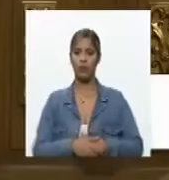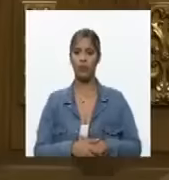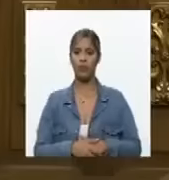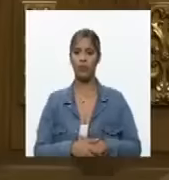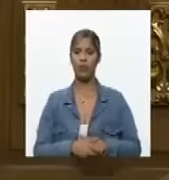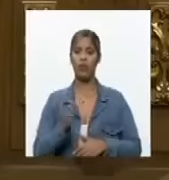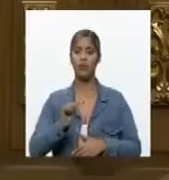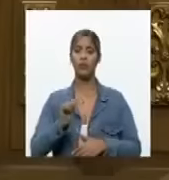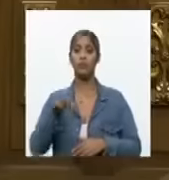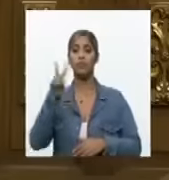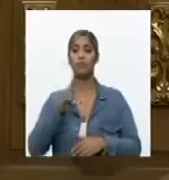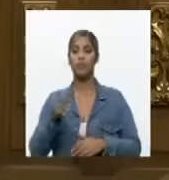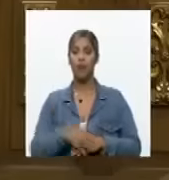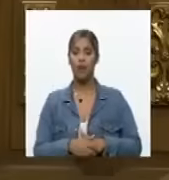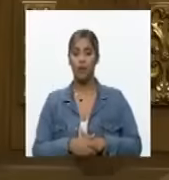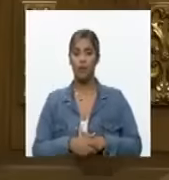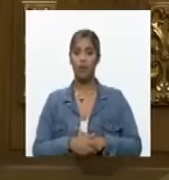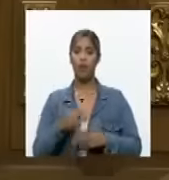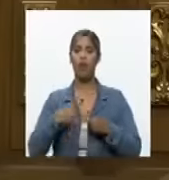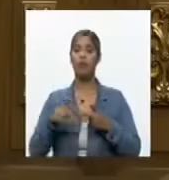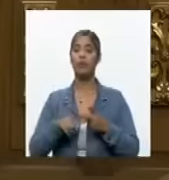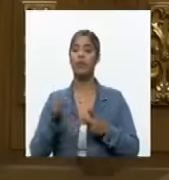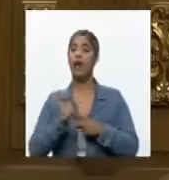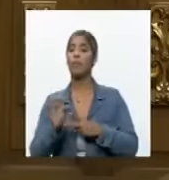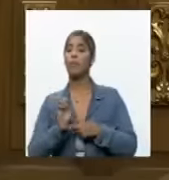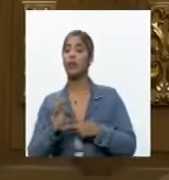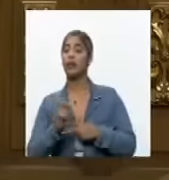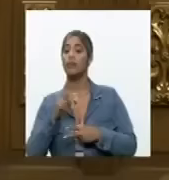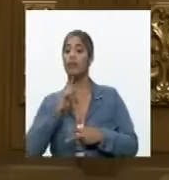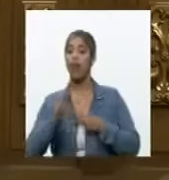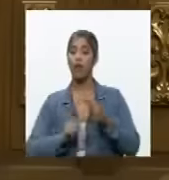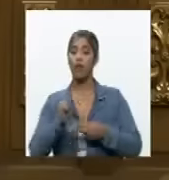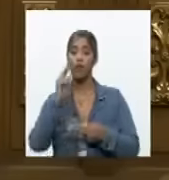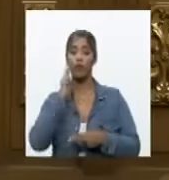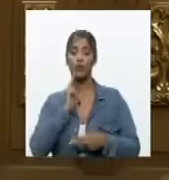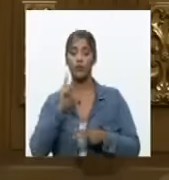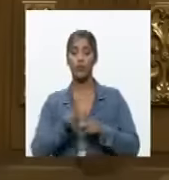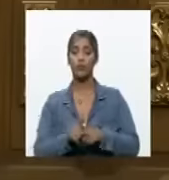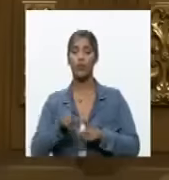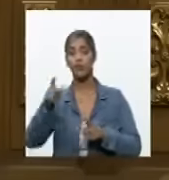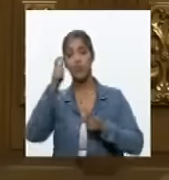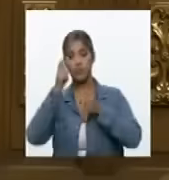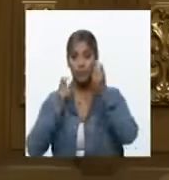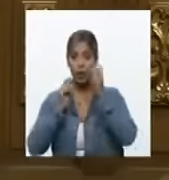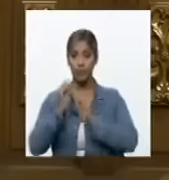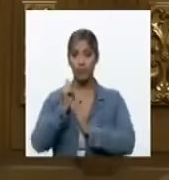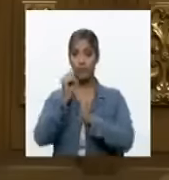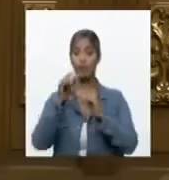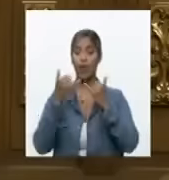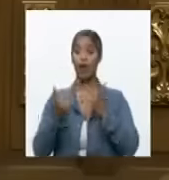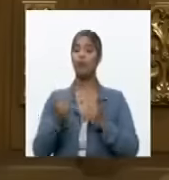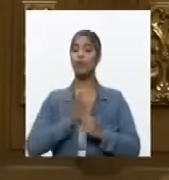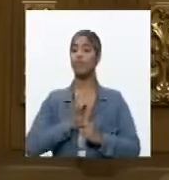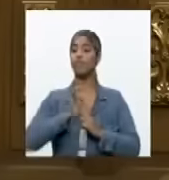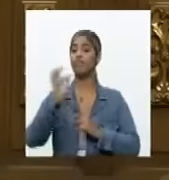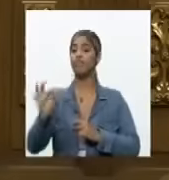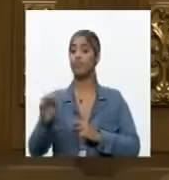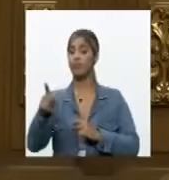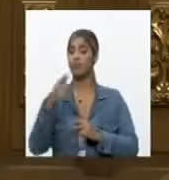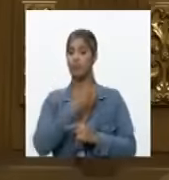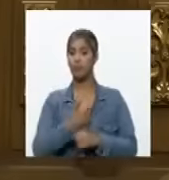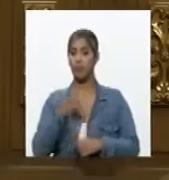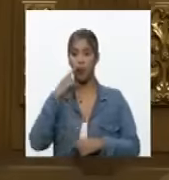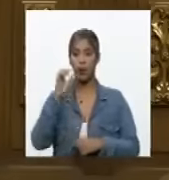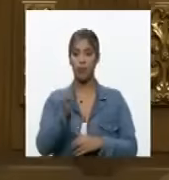en Venezuela y el liderazgo emergente de la Revolución Bolivariana con Hugo Chávez a la cabeza y ahora con nuestro compañero